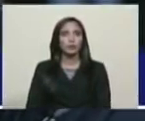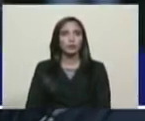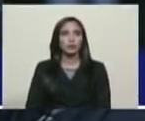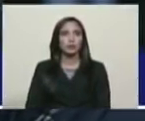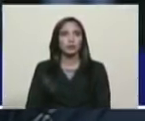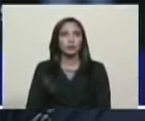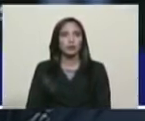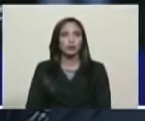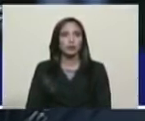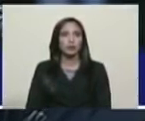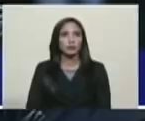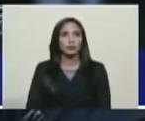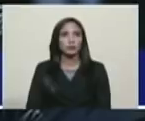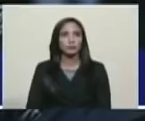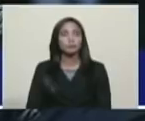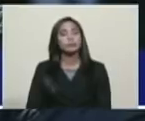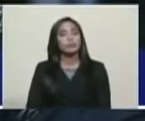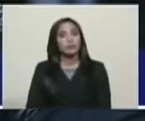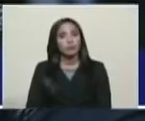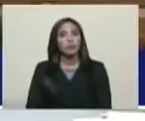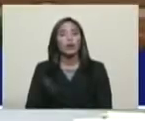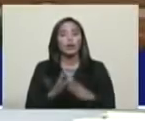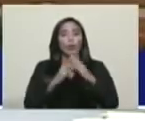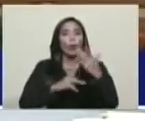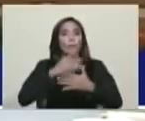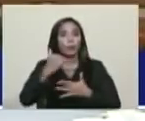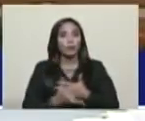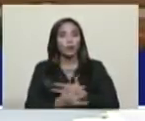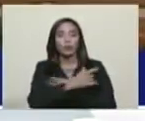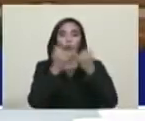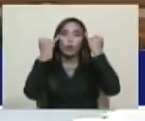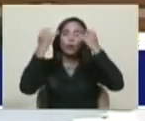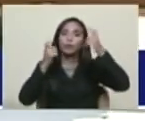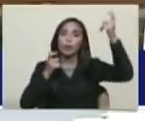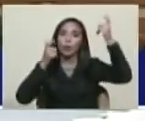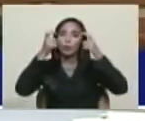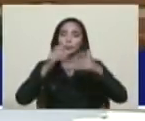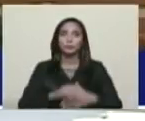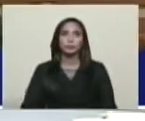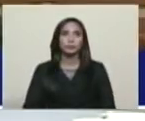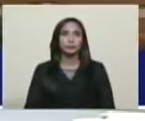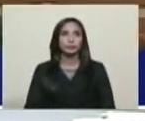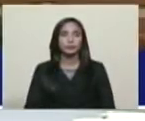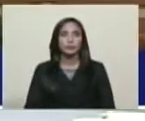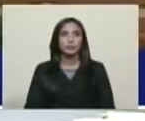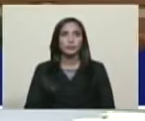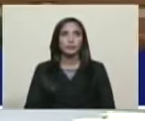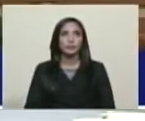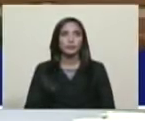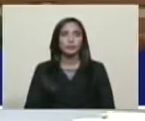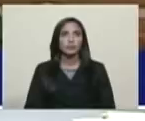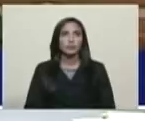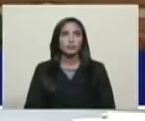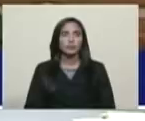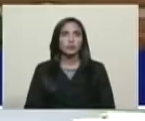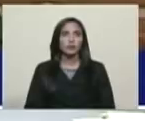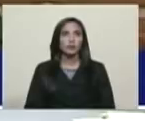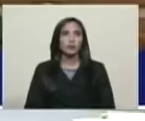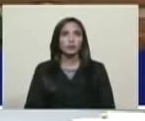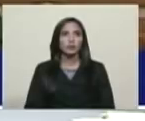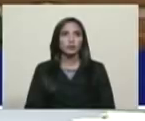originario del comandante Hugo Rafael Chávez Frías. Fui testigo